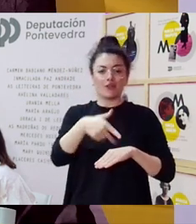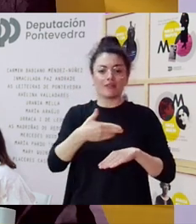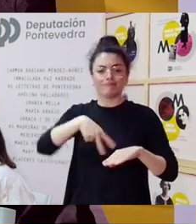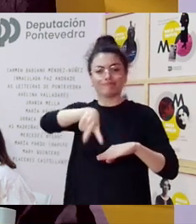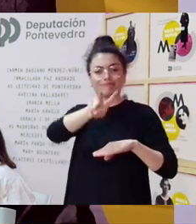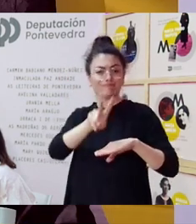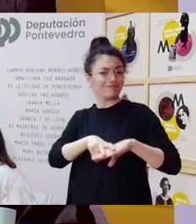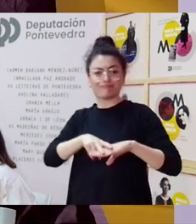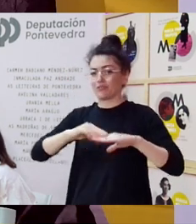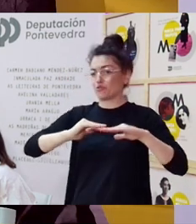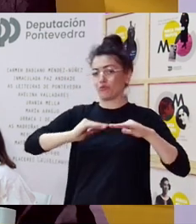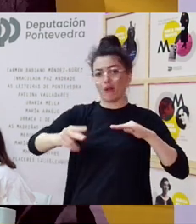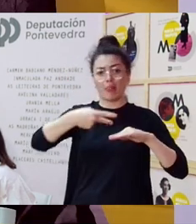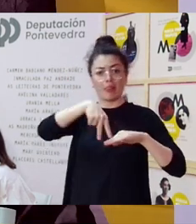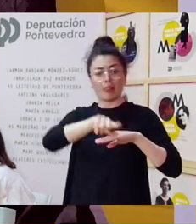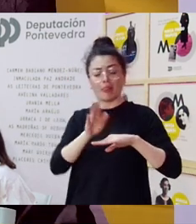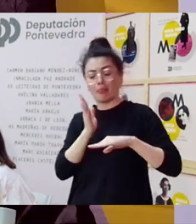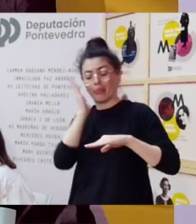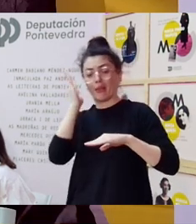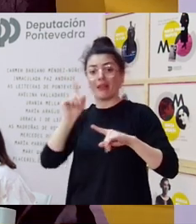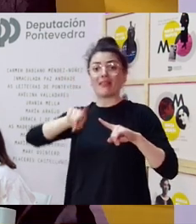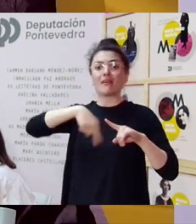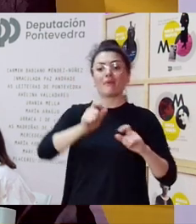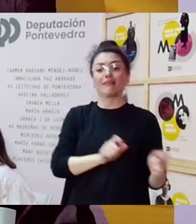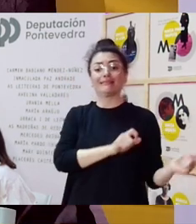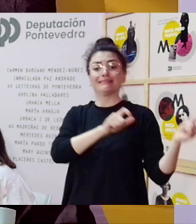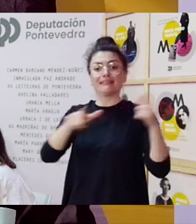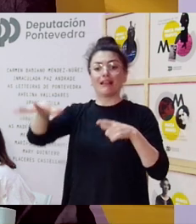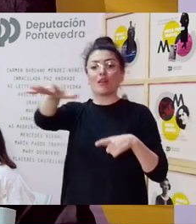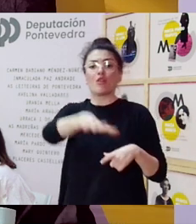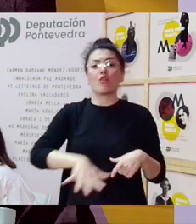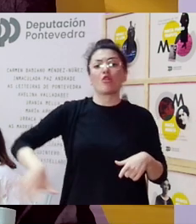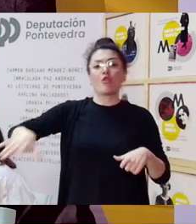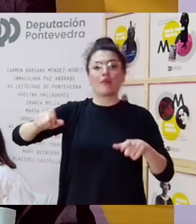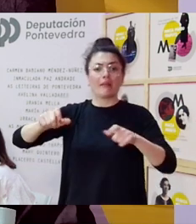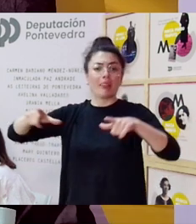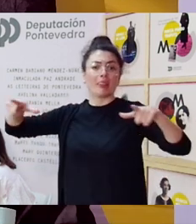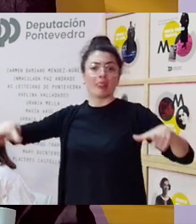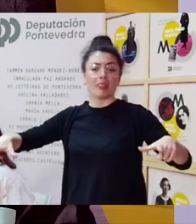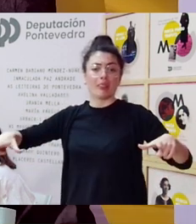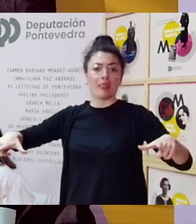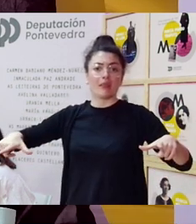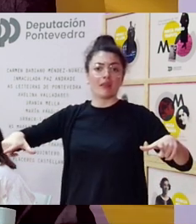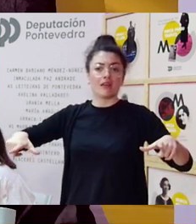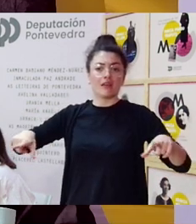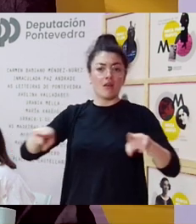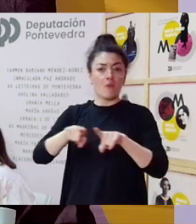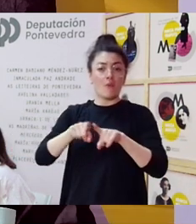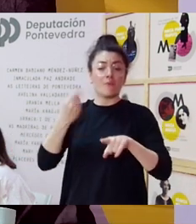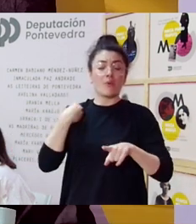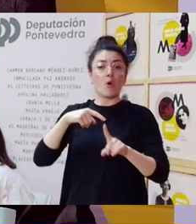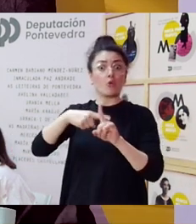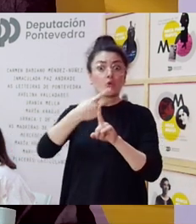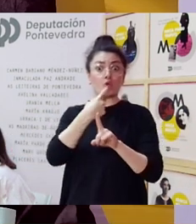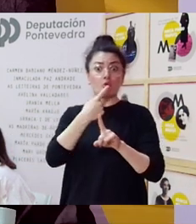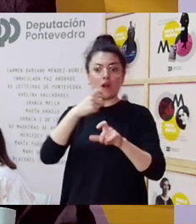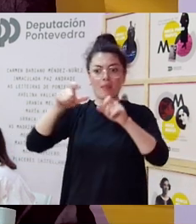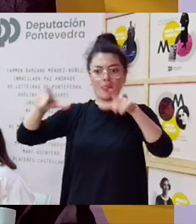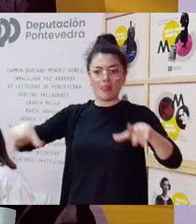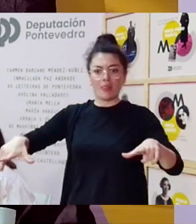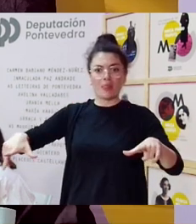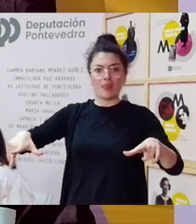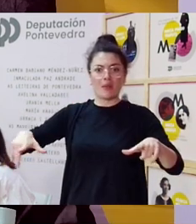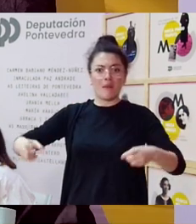palla. E despois levaronnos a uns pabillóns que levantara a Cruz Roxa na